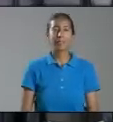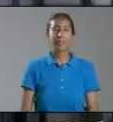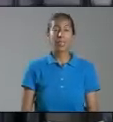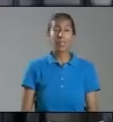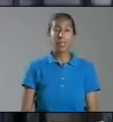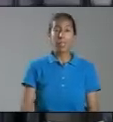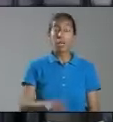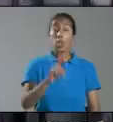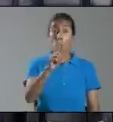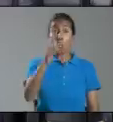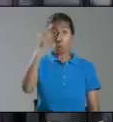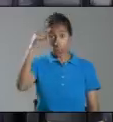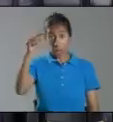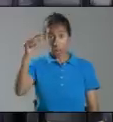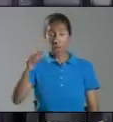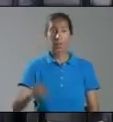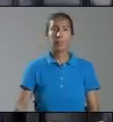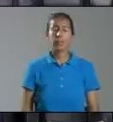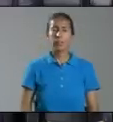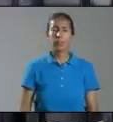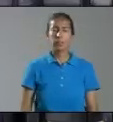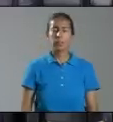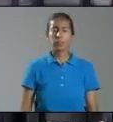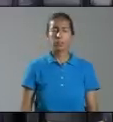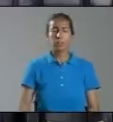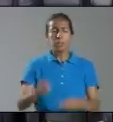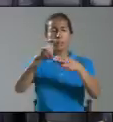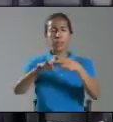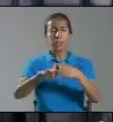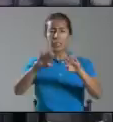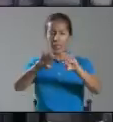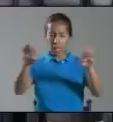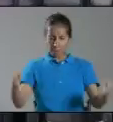Y un día se sienta a la mesa.